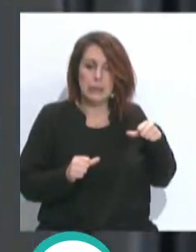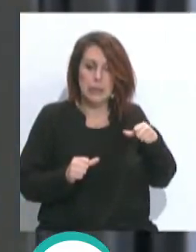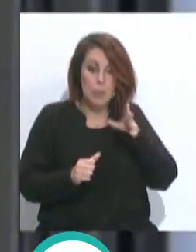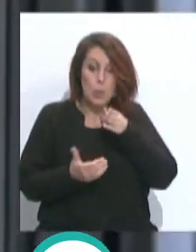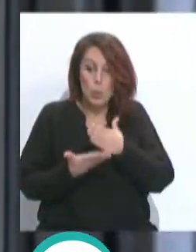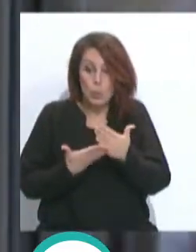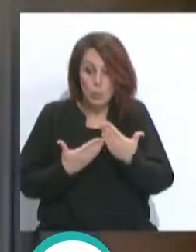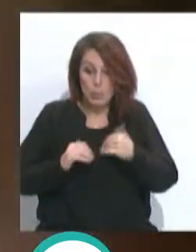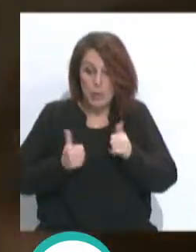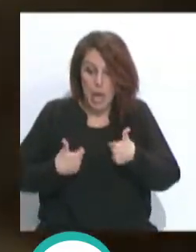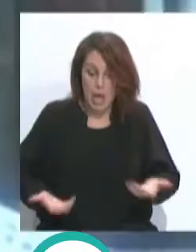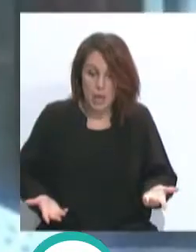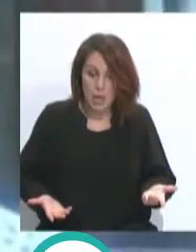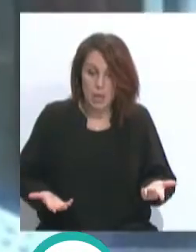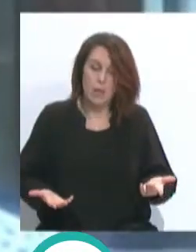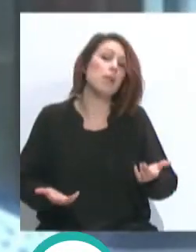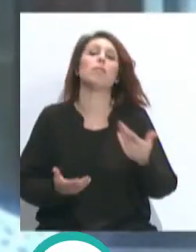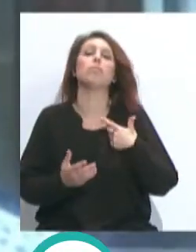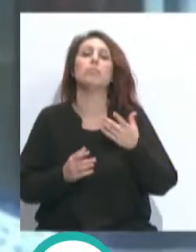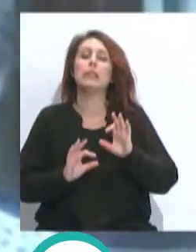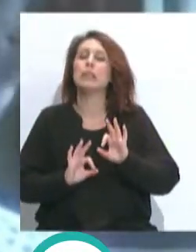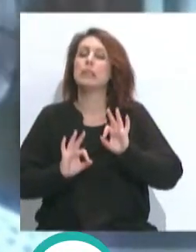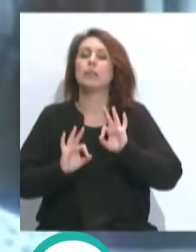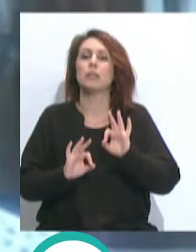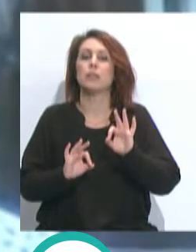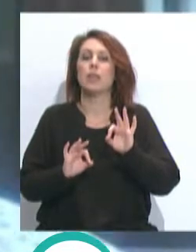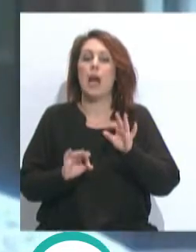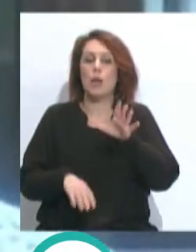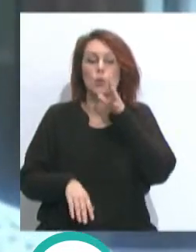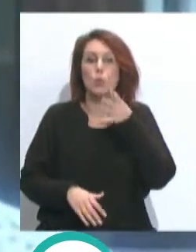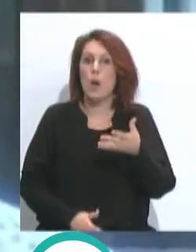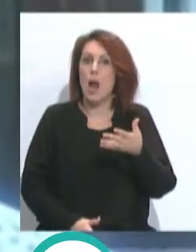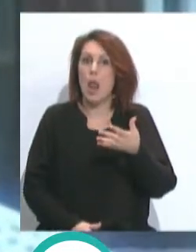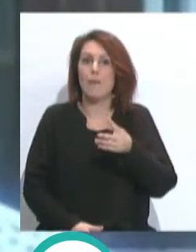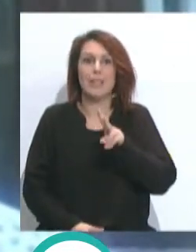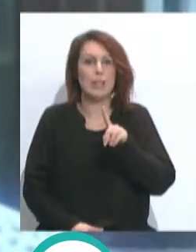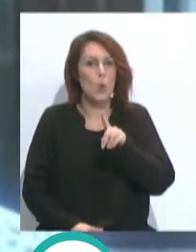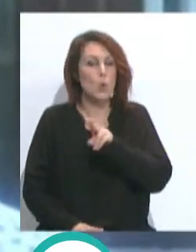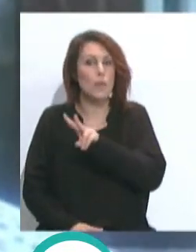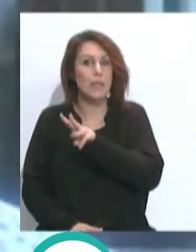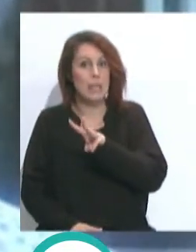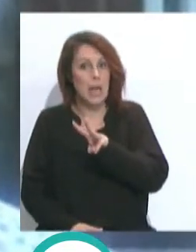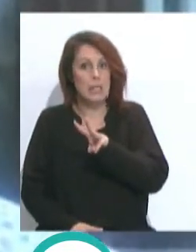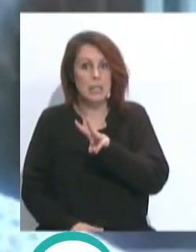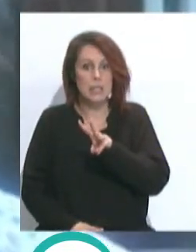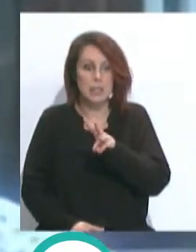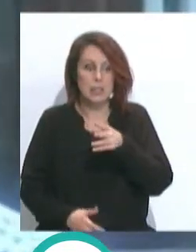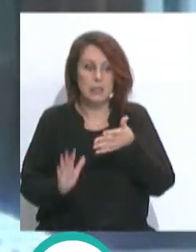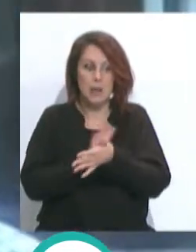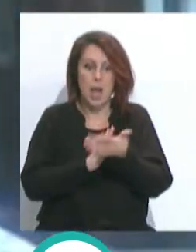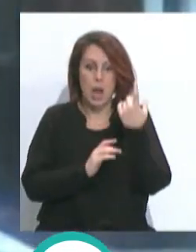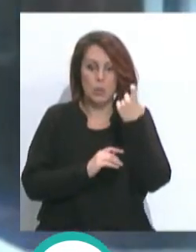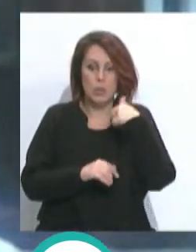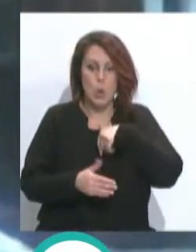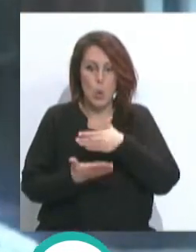de curso, y exclusivamente en la promoción actual 21-23, o sea, los alumnos que